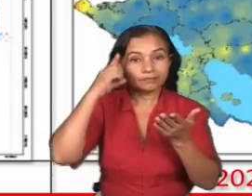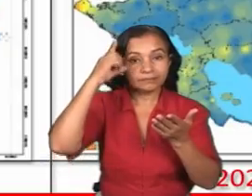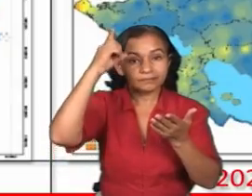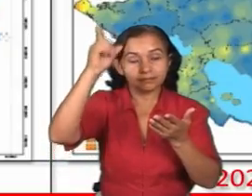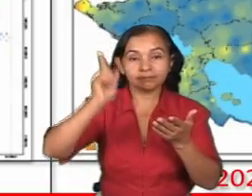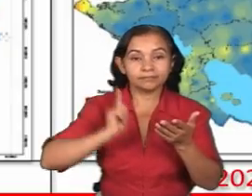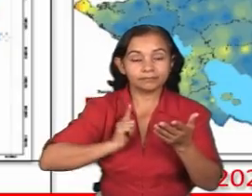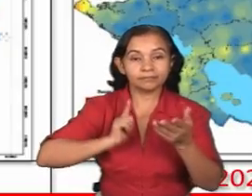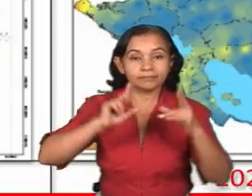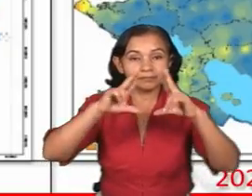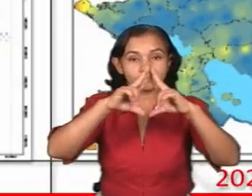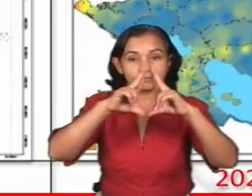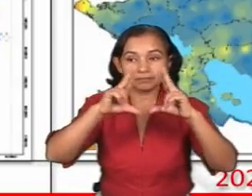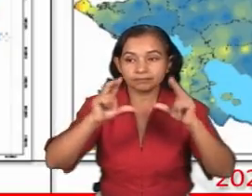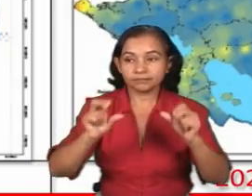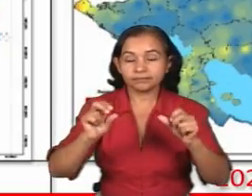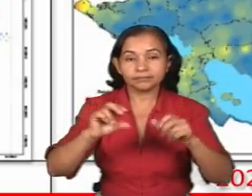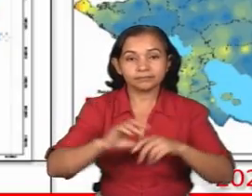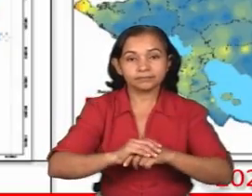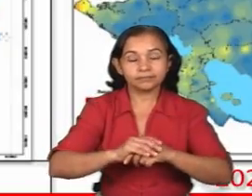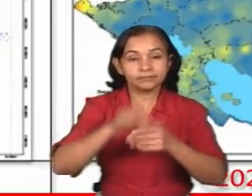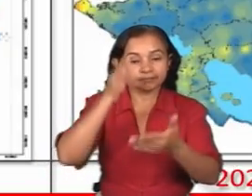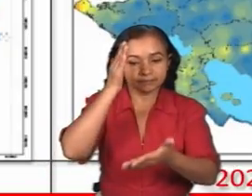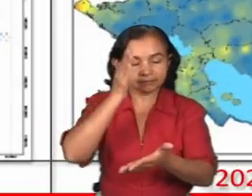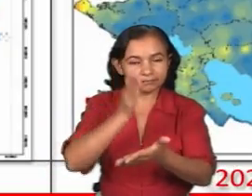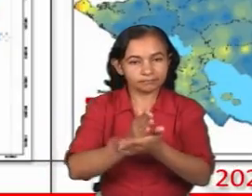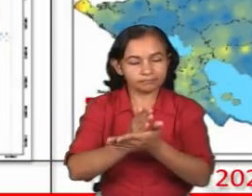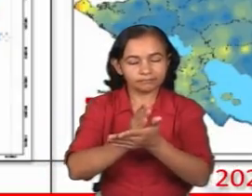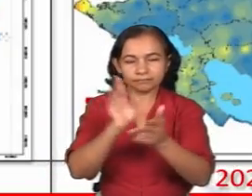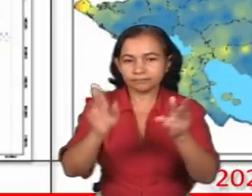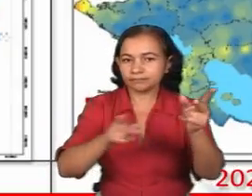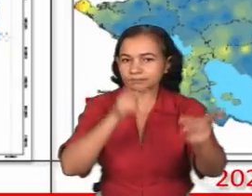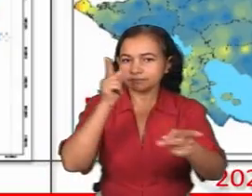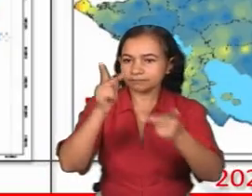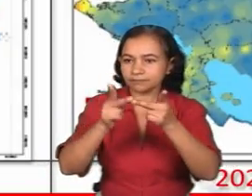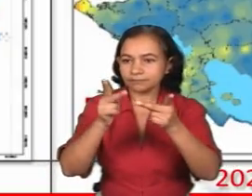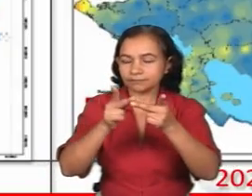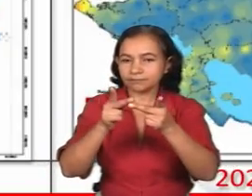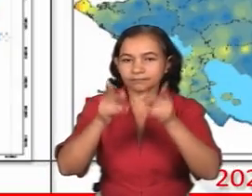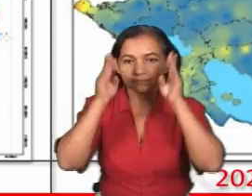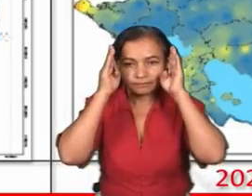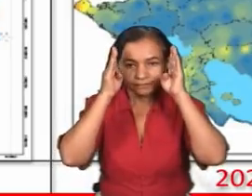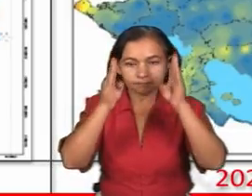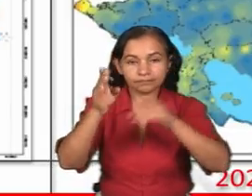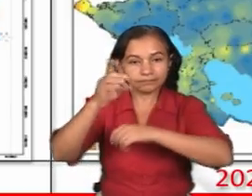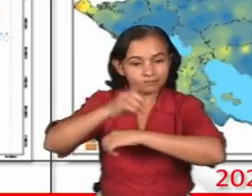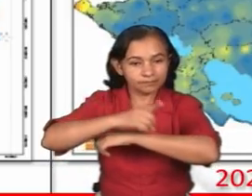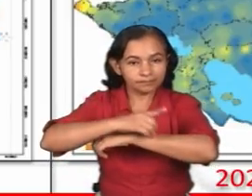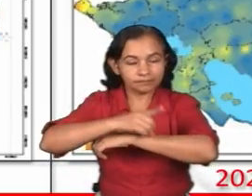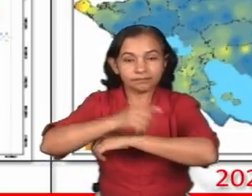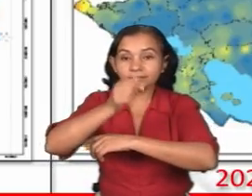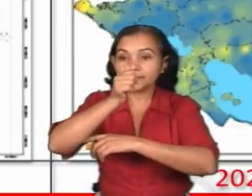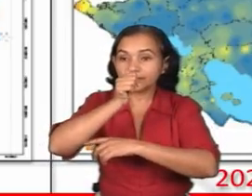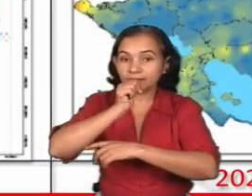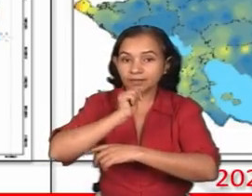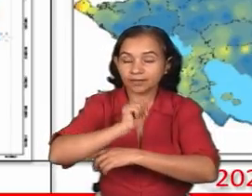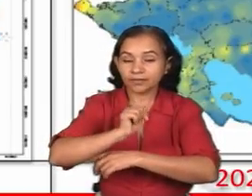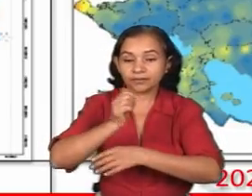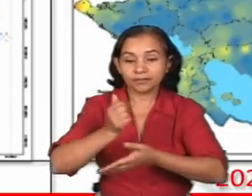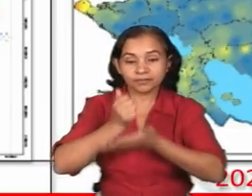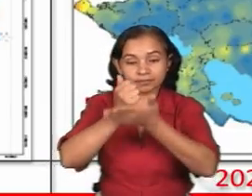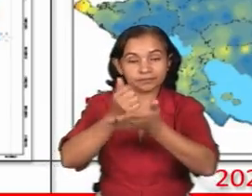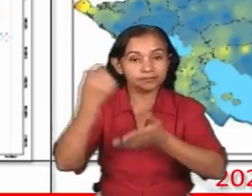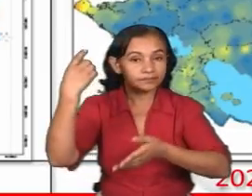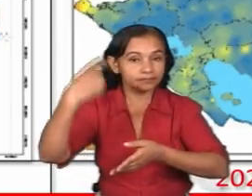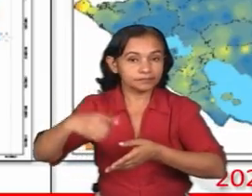teniendo este país, con la decisión clara y con el enfoque claro del comandante Daniel de que el agua potable es una restitución de